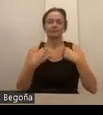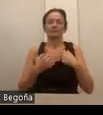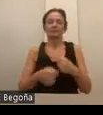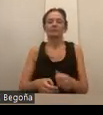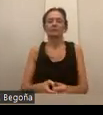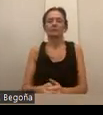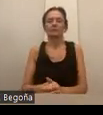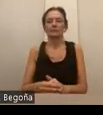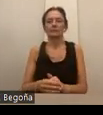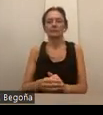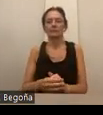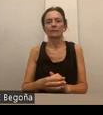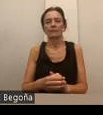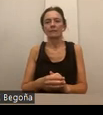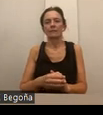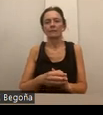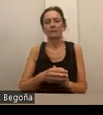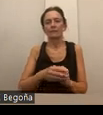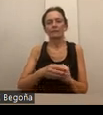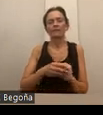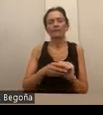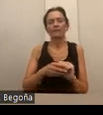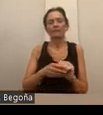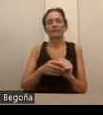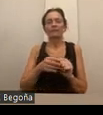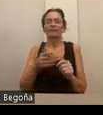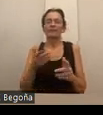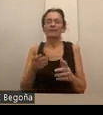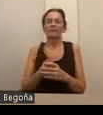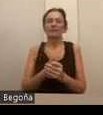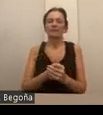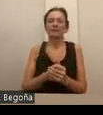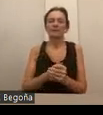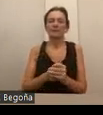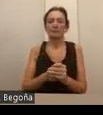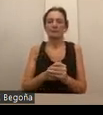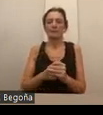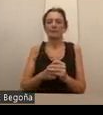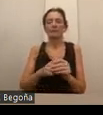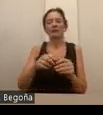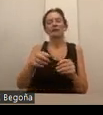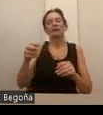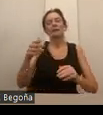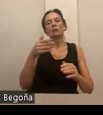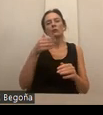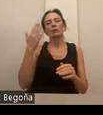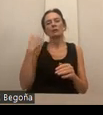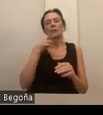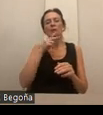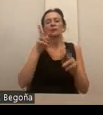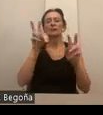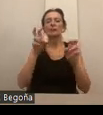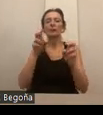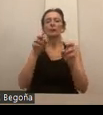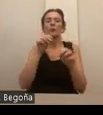Y en fase bueno, esto redunda un poquito en lo que hemos ido comentando, ¿no? Hablamos de fase de prediabetes